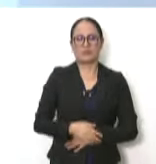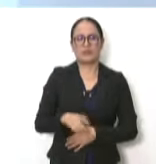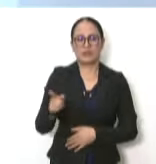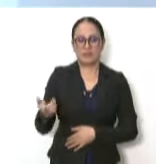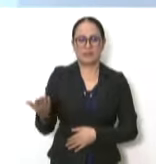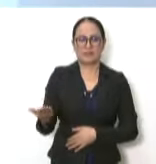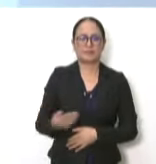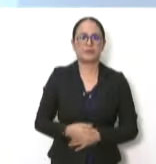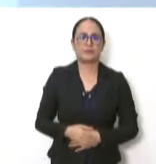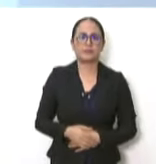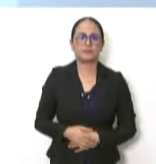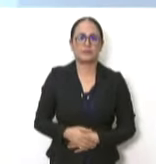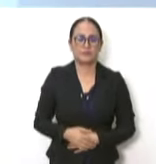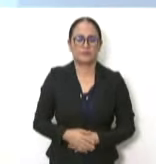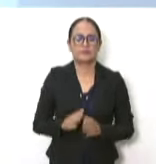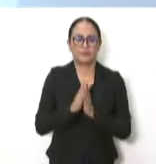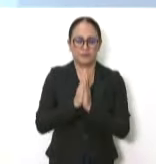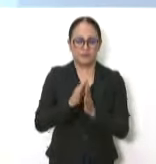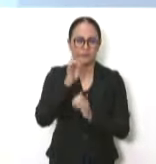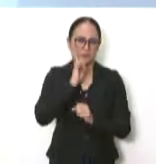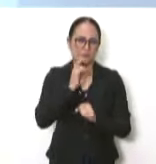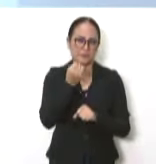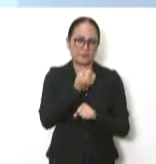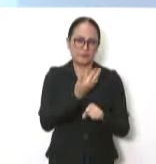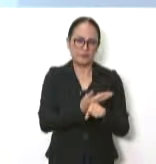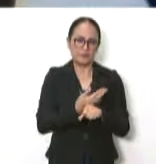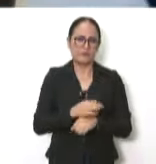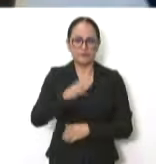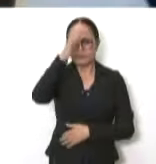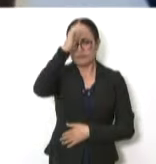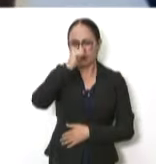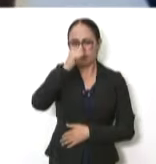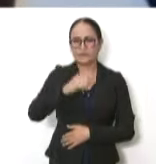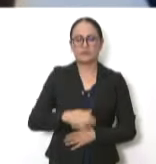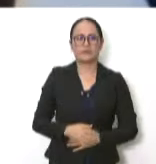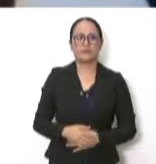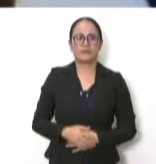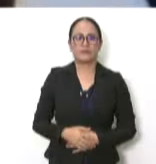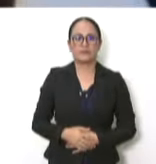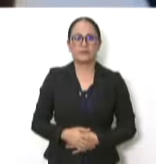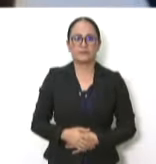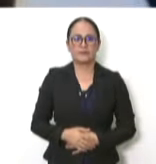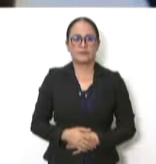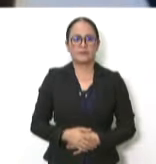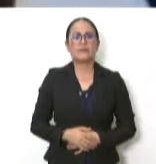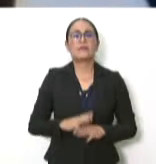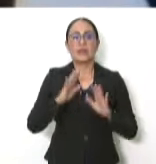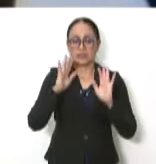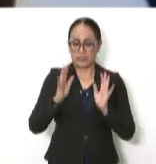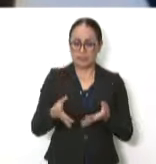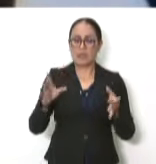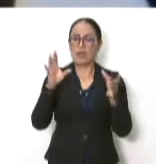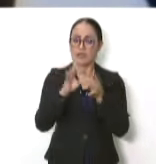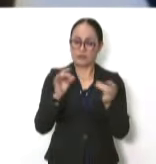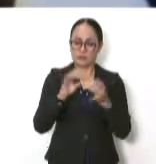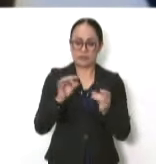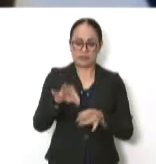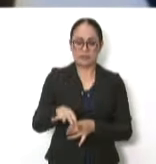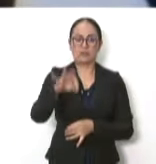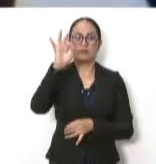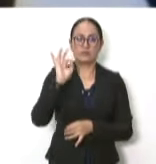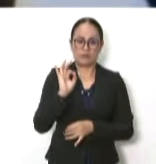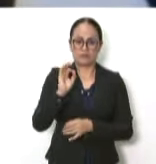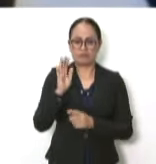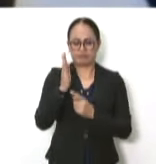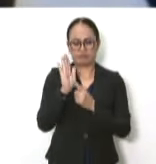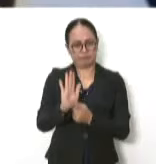Blanca Lilia Ibarra. Adelante, secretaria. Con gusto, comisionado presidente. Una vez mencionados los asuntos propuestos, me